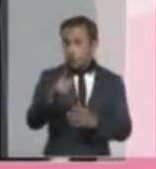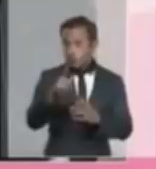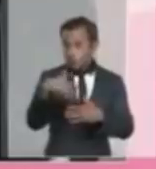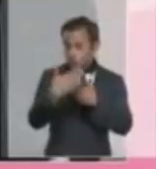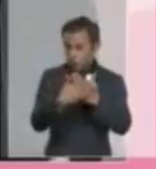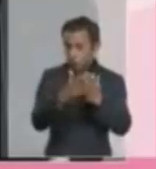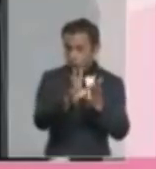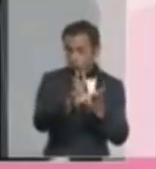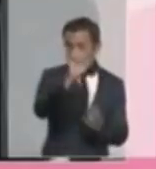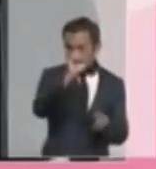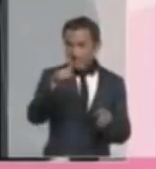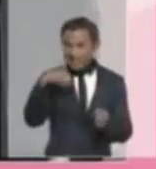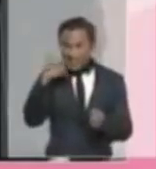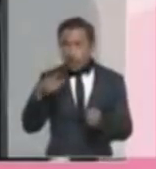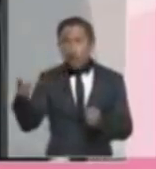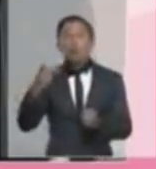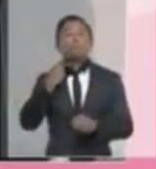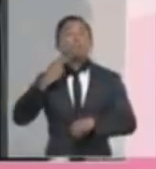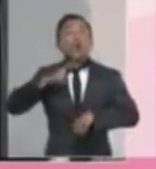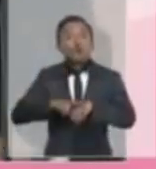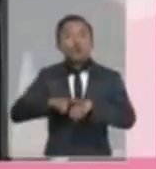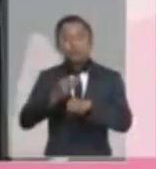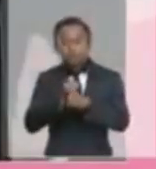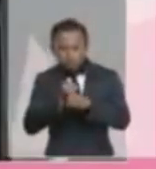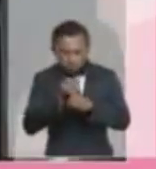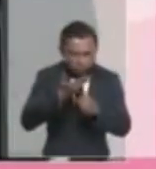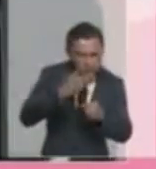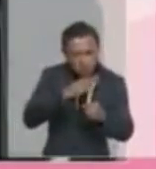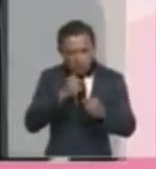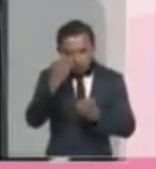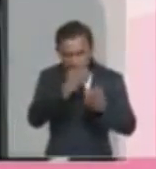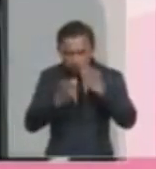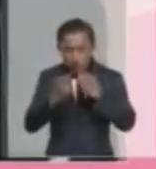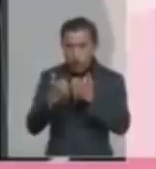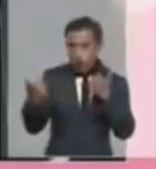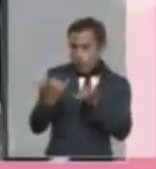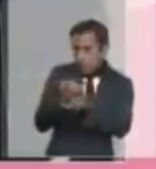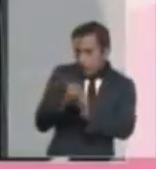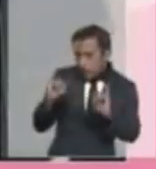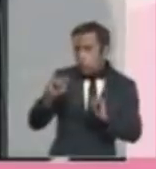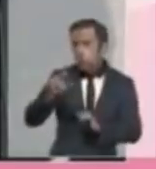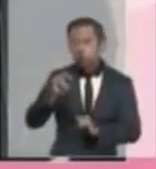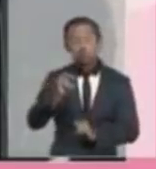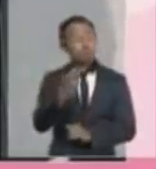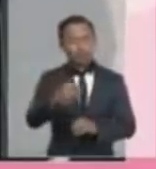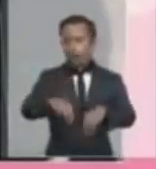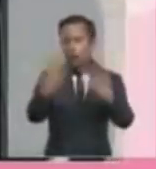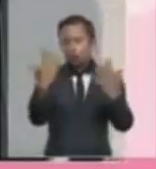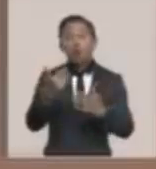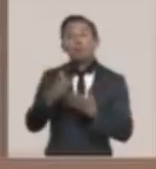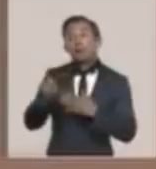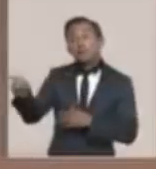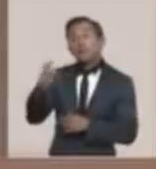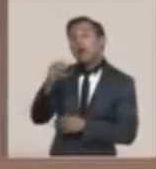autónomo? Absolutamente a favor. Respecto. Y esa es la principal diferencia que tengo con Andrés Manuel López Obrador, que en su programa de Nación